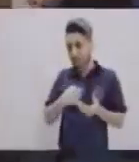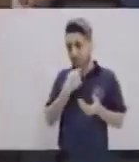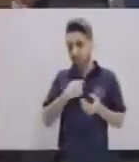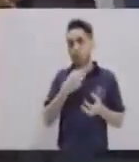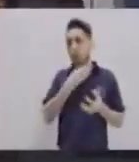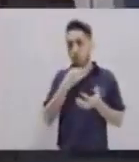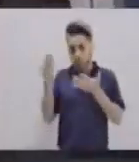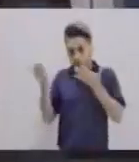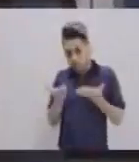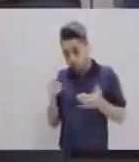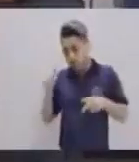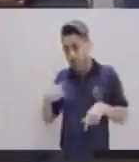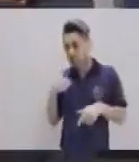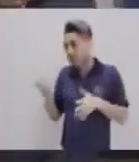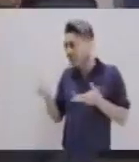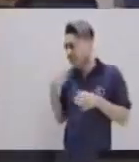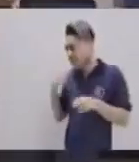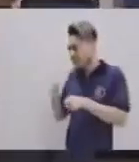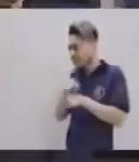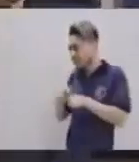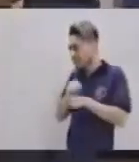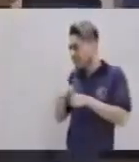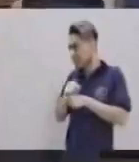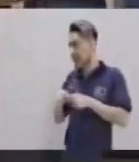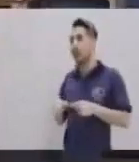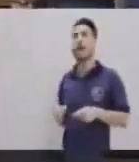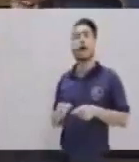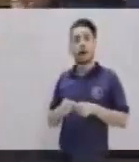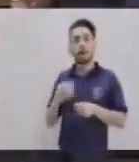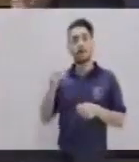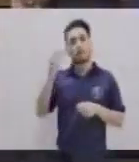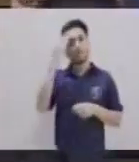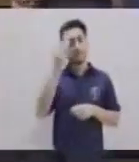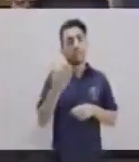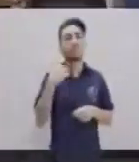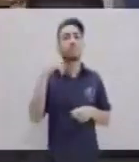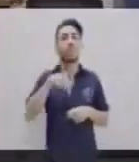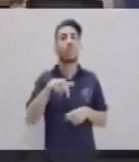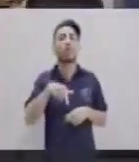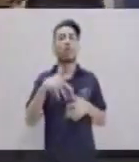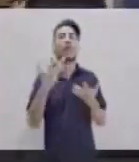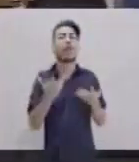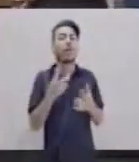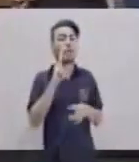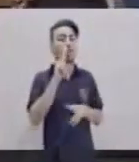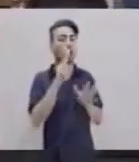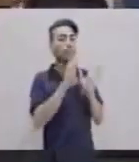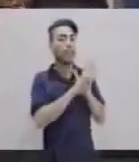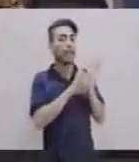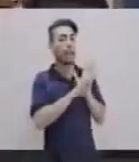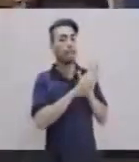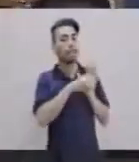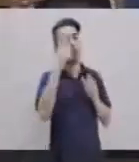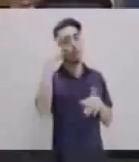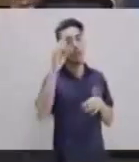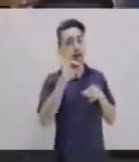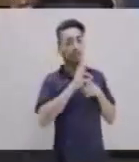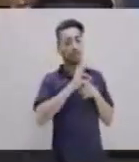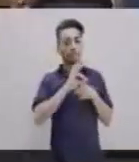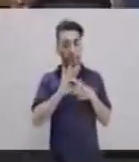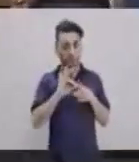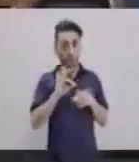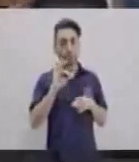gusto tenerlo aquí. Cuéntenos, ¿qué vamos a platicar hoy? Gracias, Claudia. El día de hoy vamos a trabajar dos ejemplos de lo que son